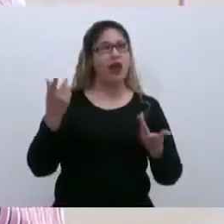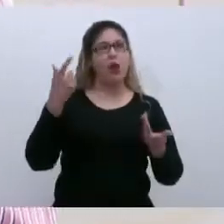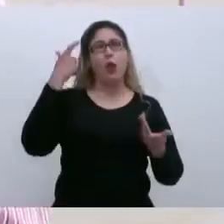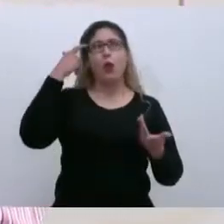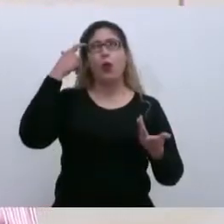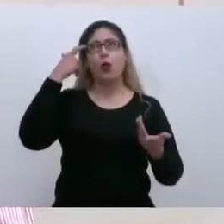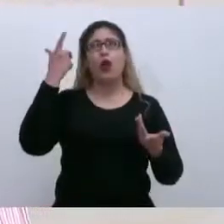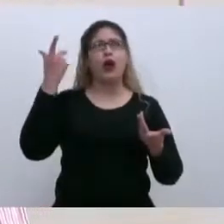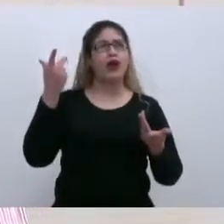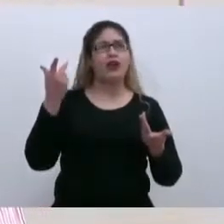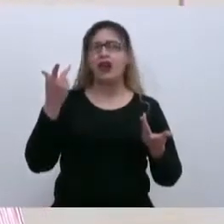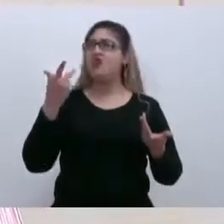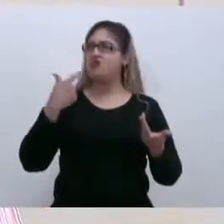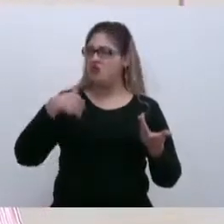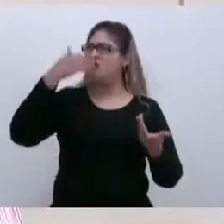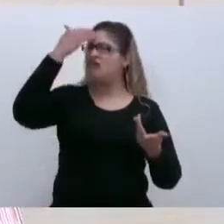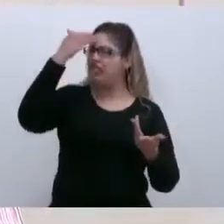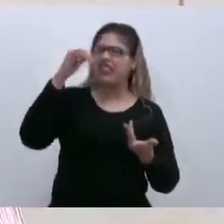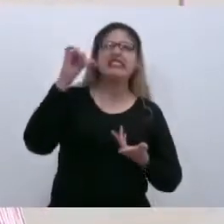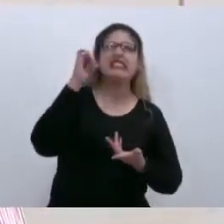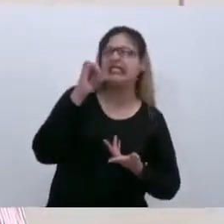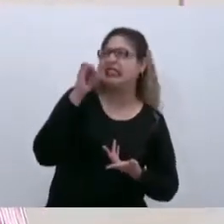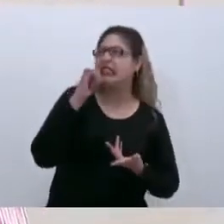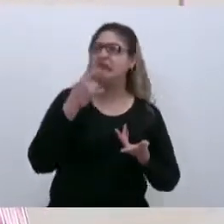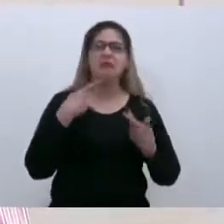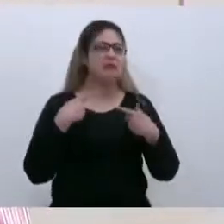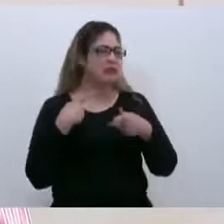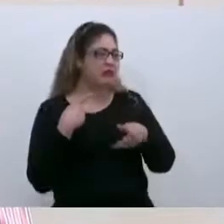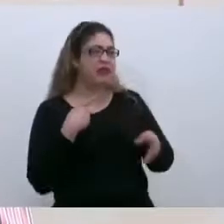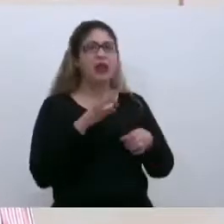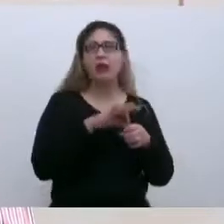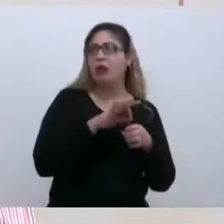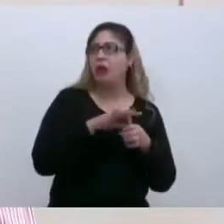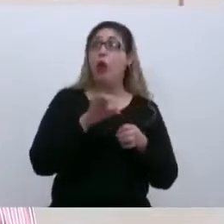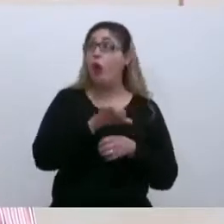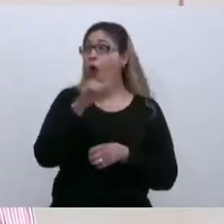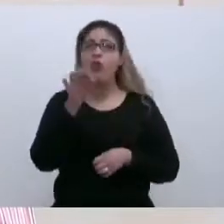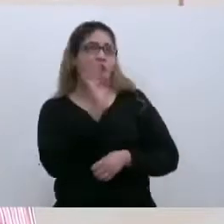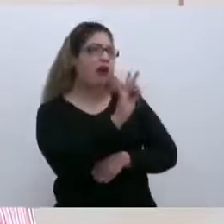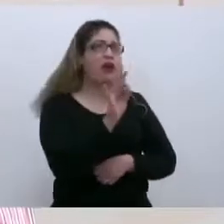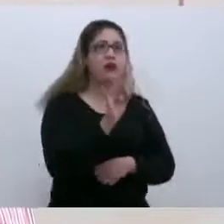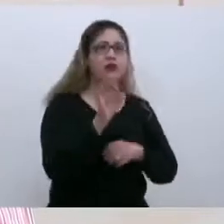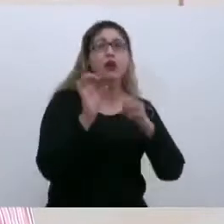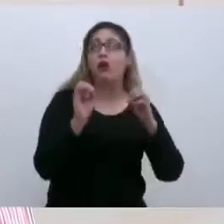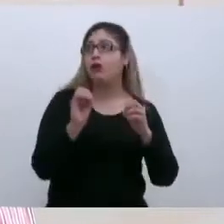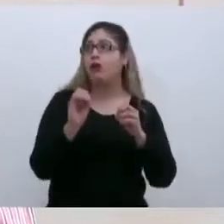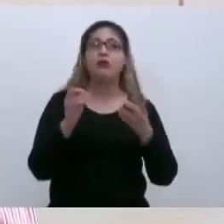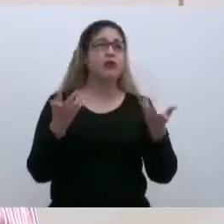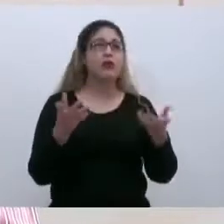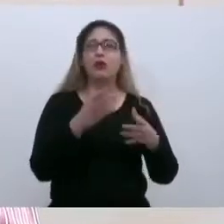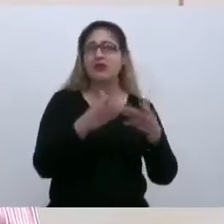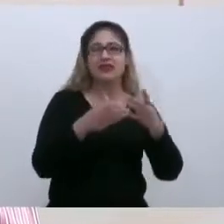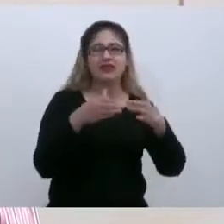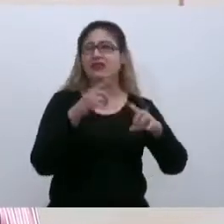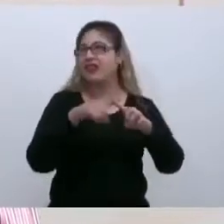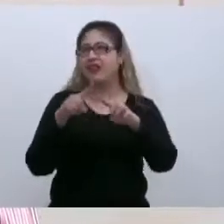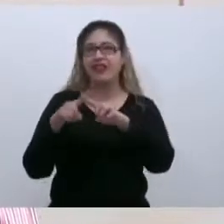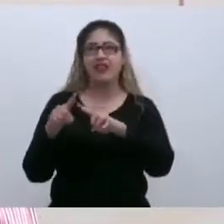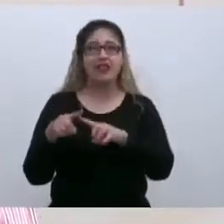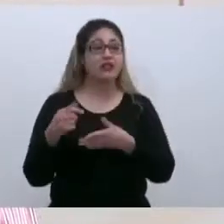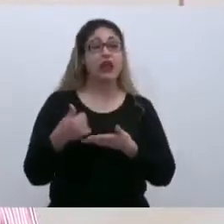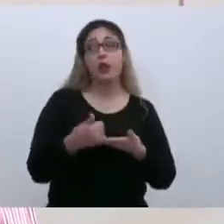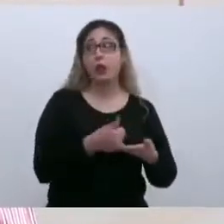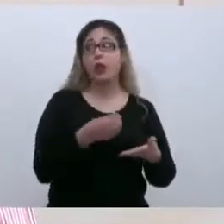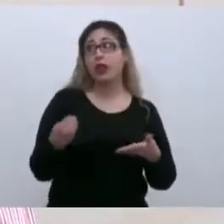fraude electoral. Creo que vamos a dar una muy buena lección en las